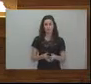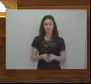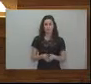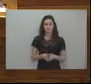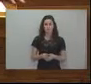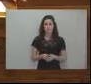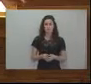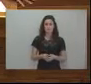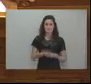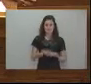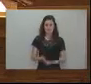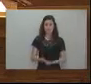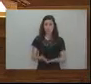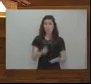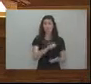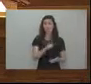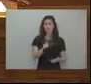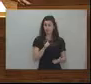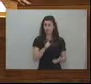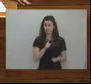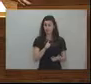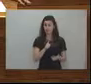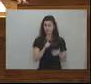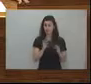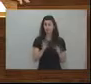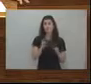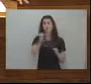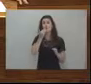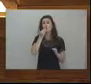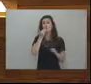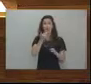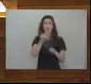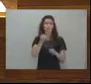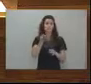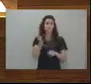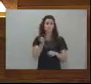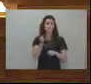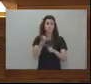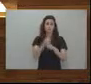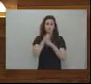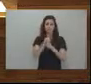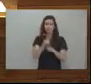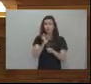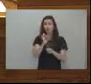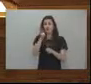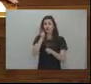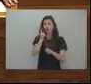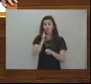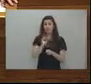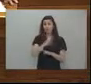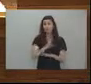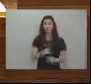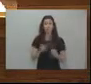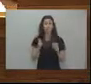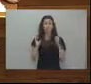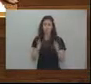La reversión de la privatización de las cajas de ahorros y los bancos, no solo aquí, en Madrid, con leyes estatales, creemos que es una necesidad.